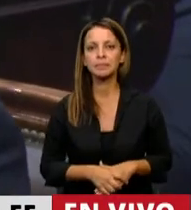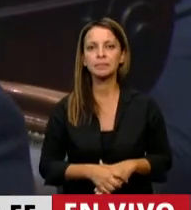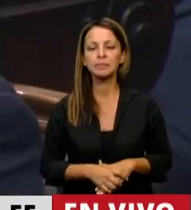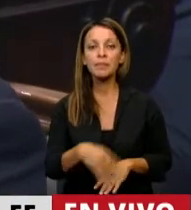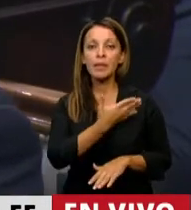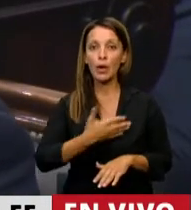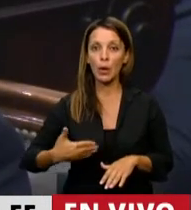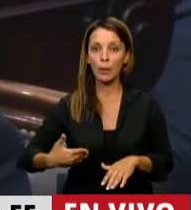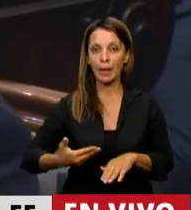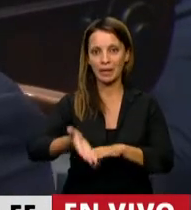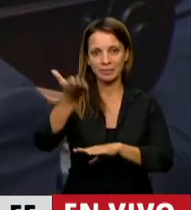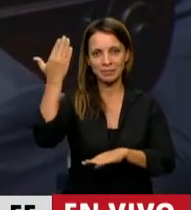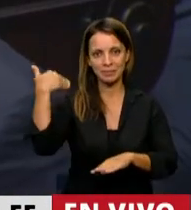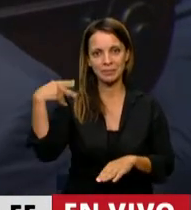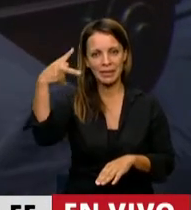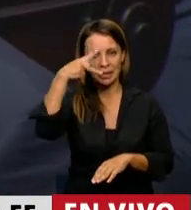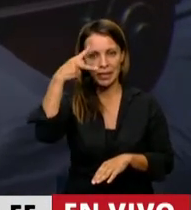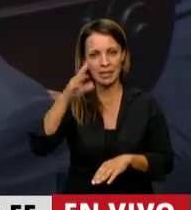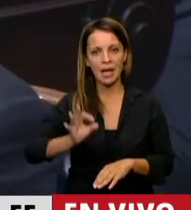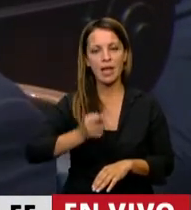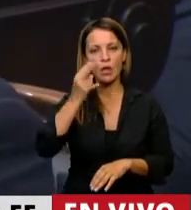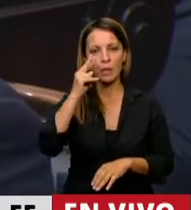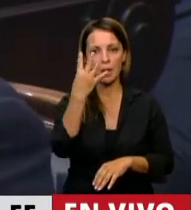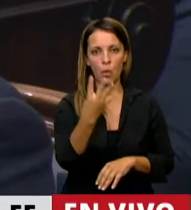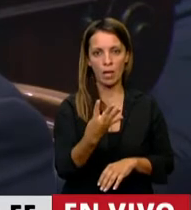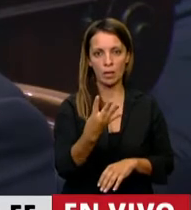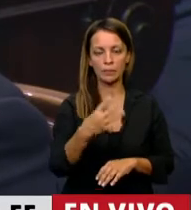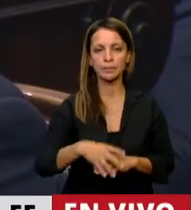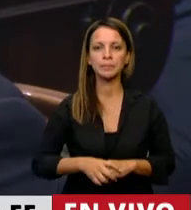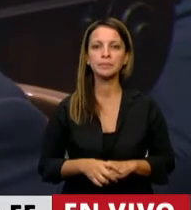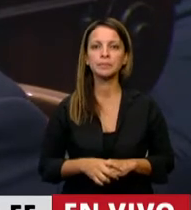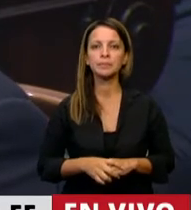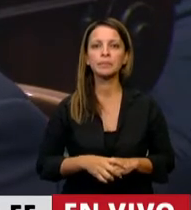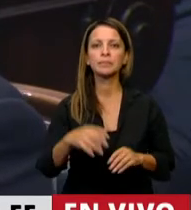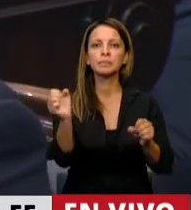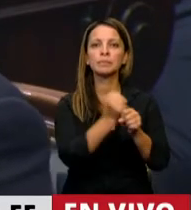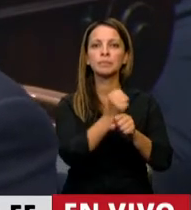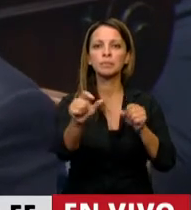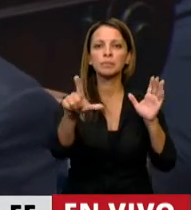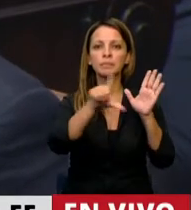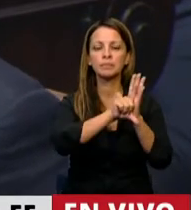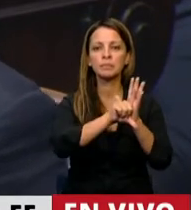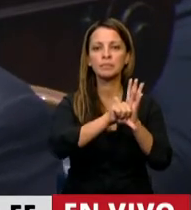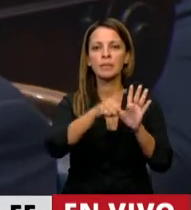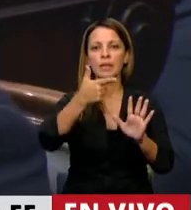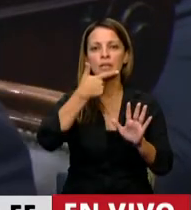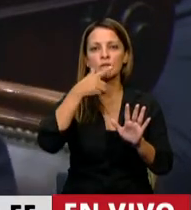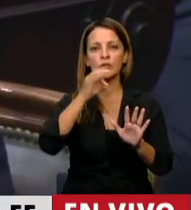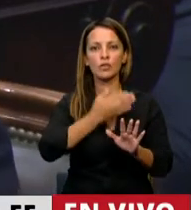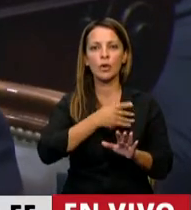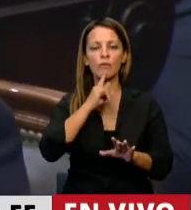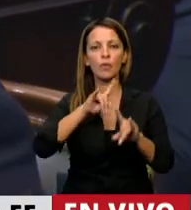El gobierno de Néstor Kirchner, en el 2004, sanciona la ley del software. En